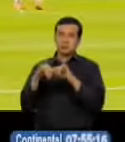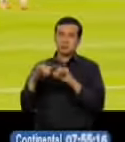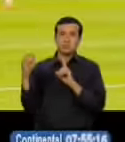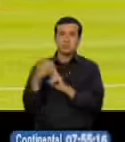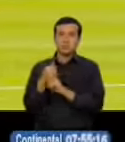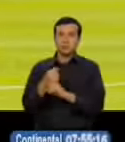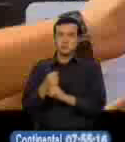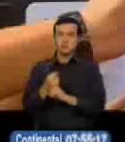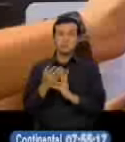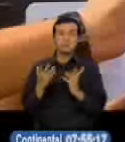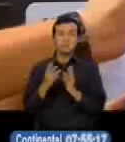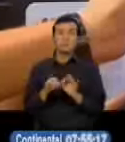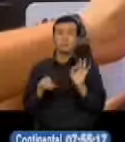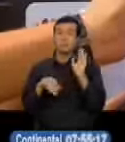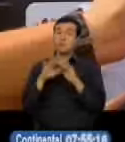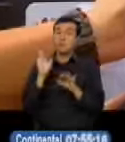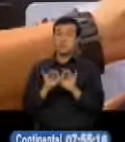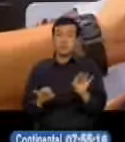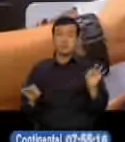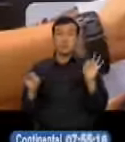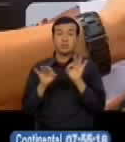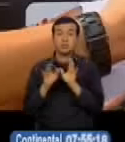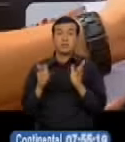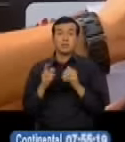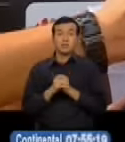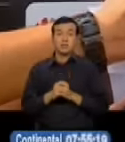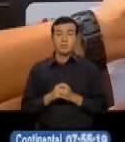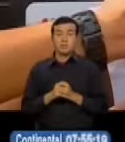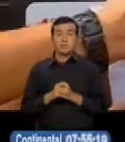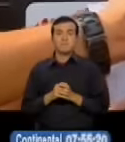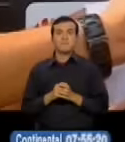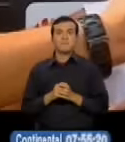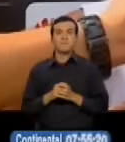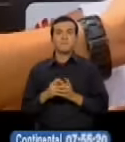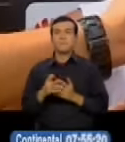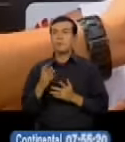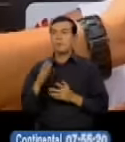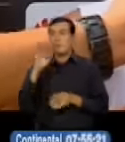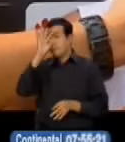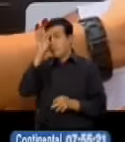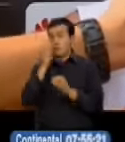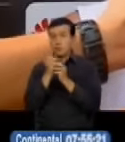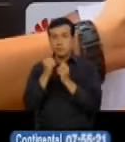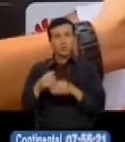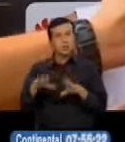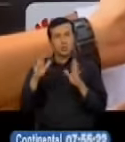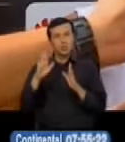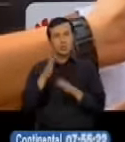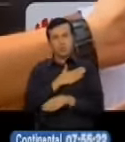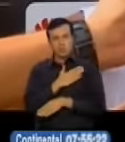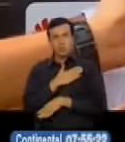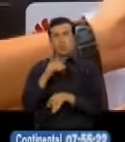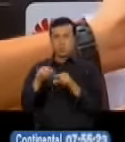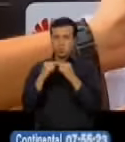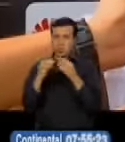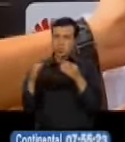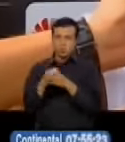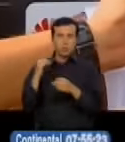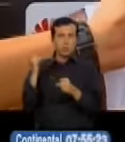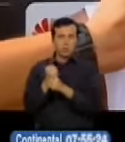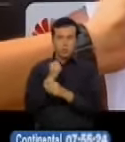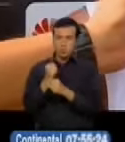querido, pero lo más importante es que jamás se pierda la fe, seguir confiando en este grupo, seguir confiando en el